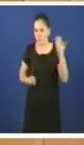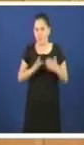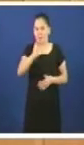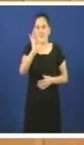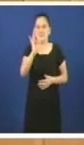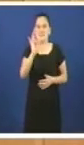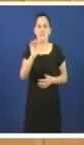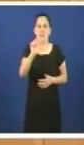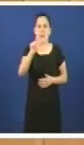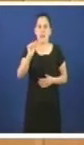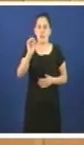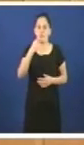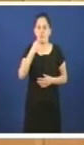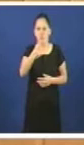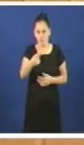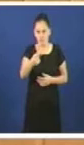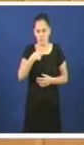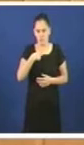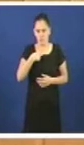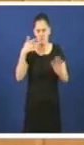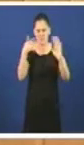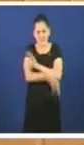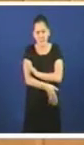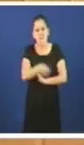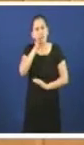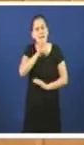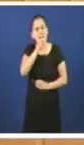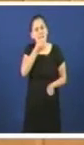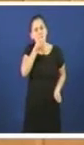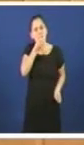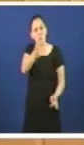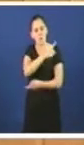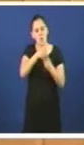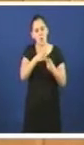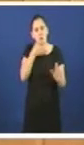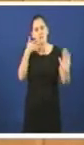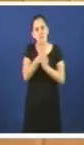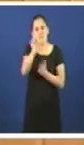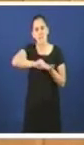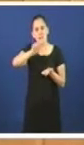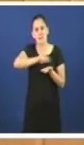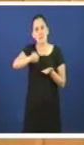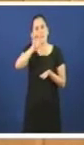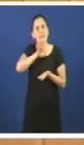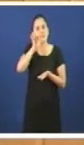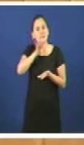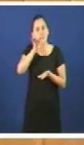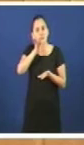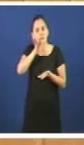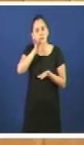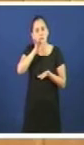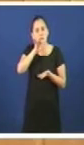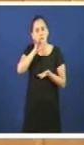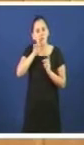de busse y siempre en galego escribir siempre en galego es entidades o que hay de